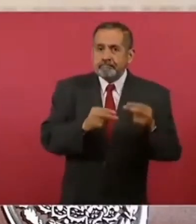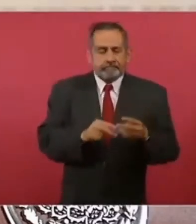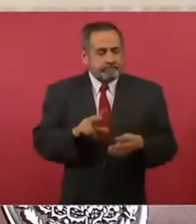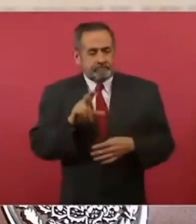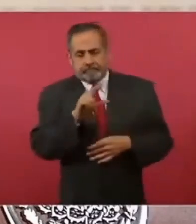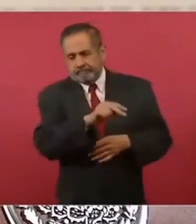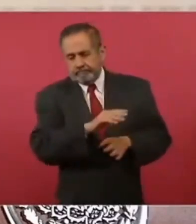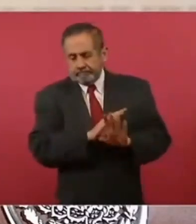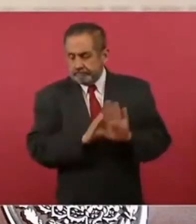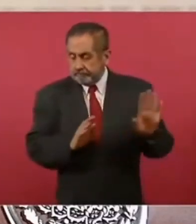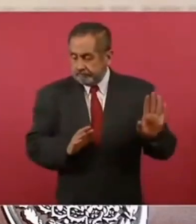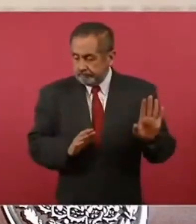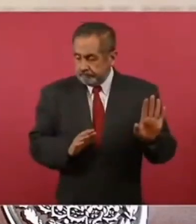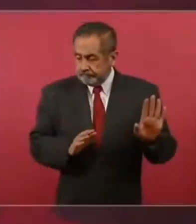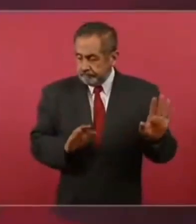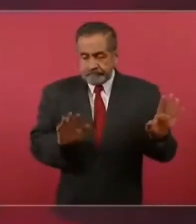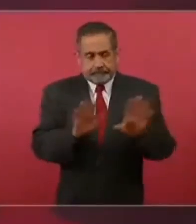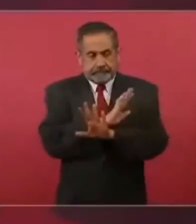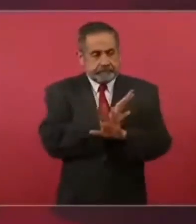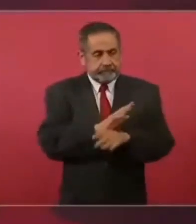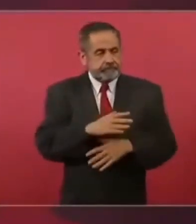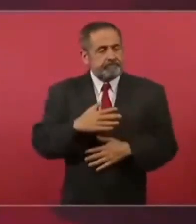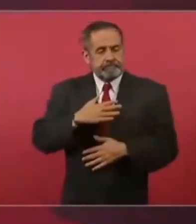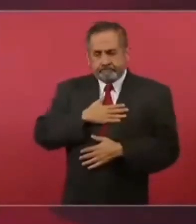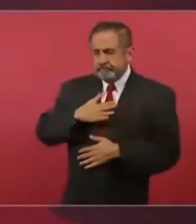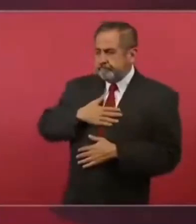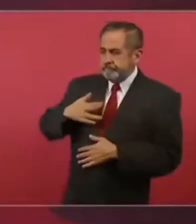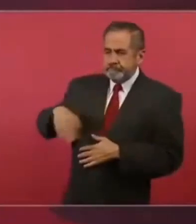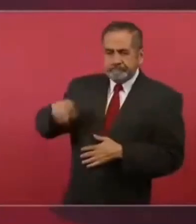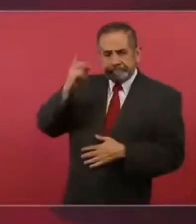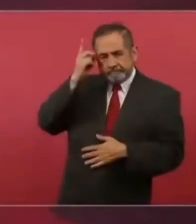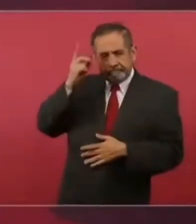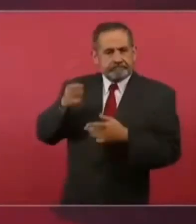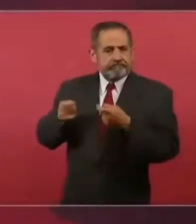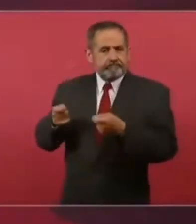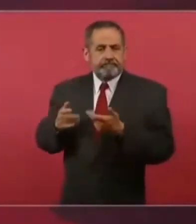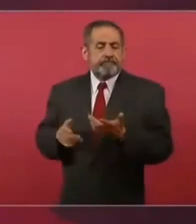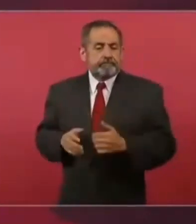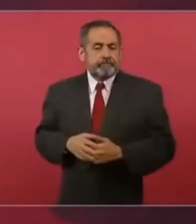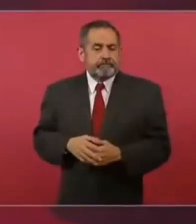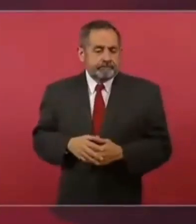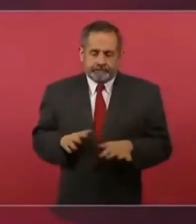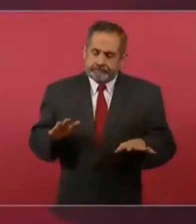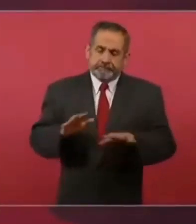Ya cambió, pero pues sí es un proceso